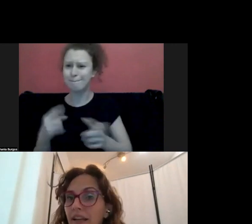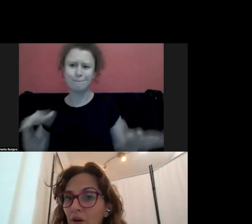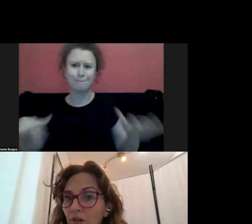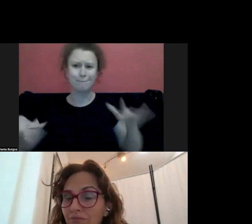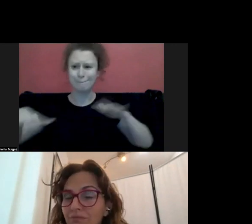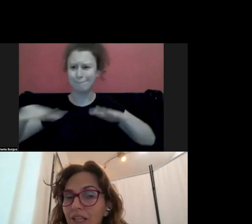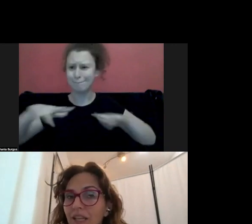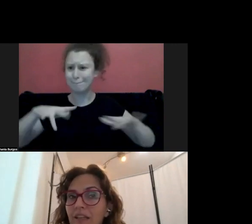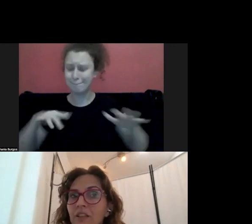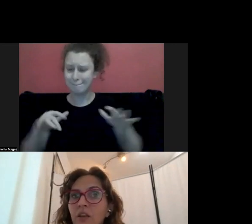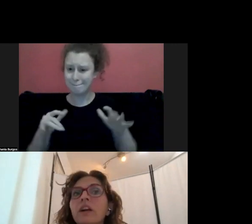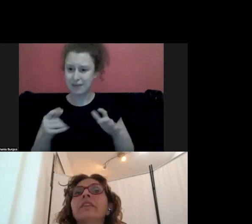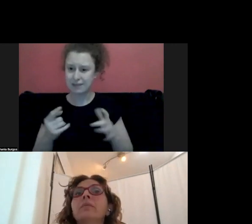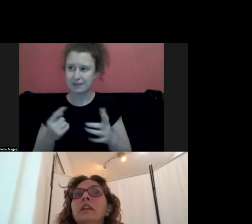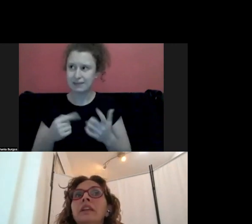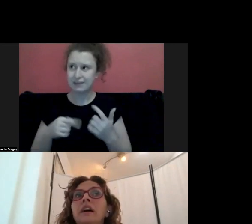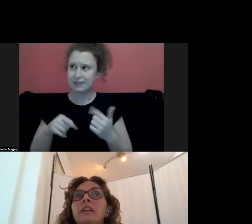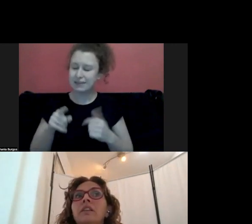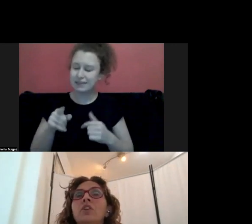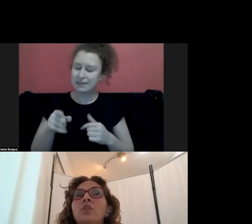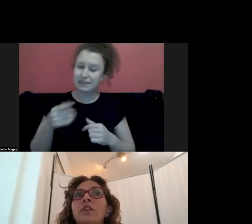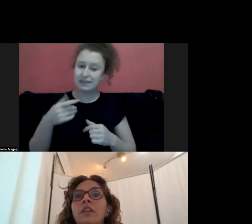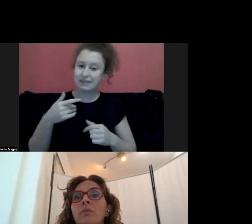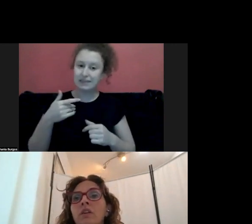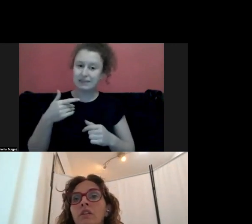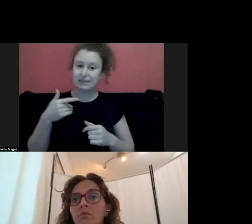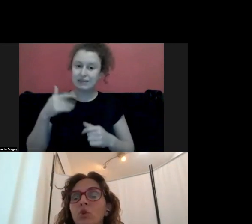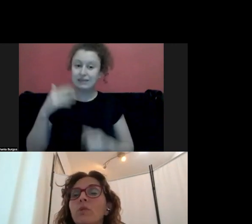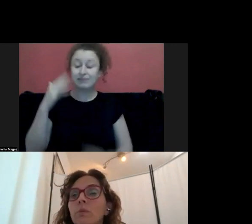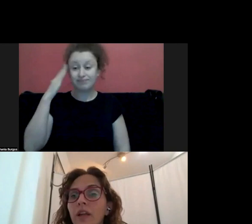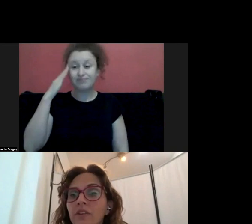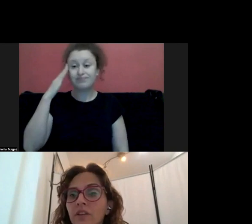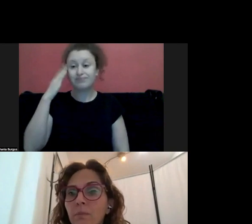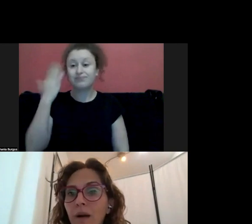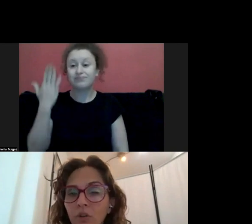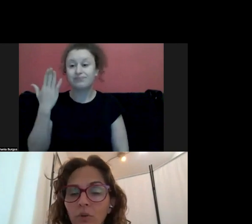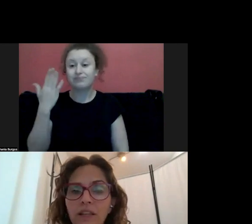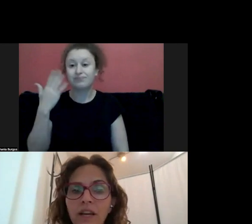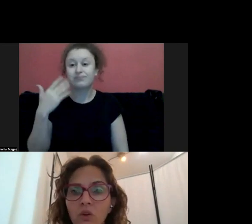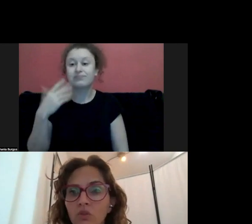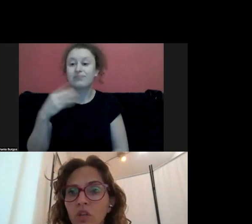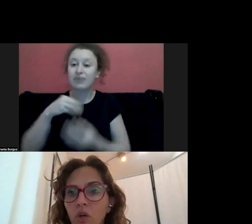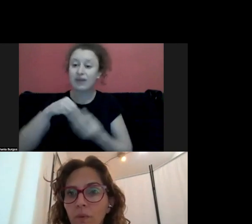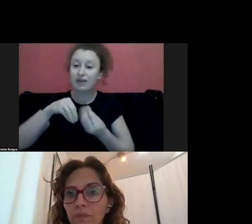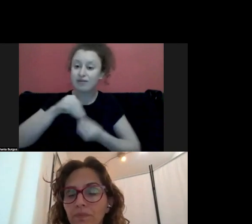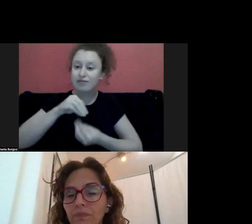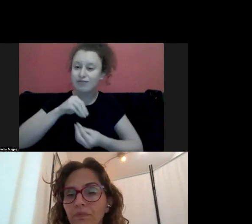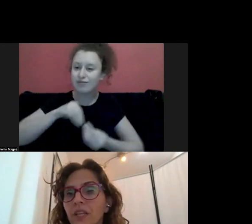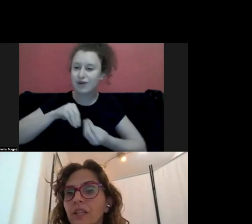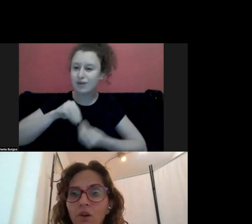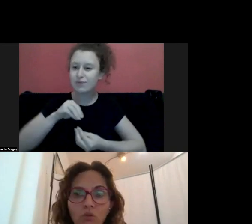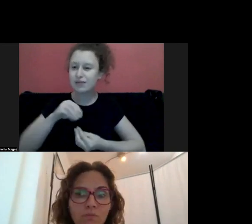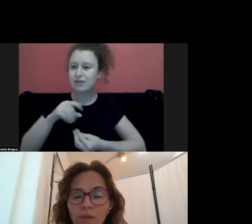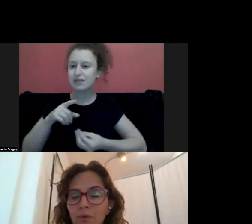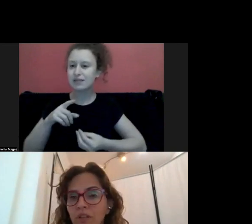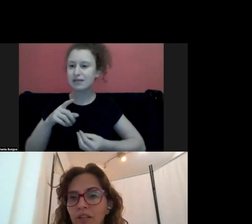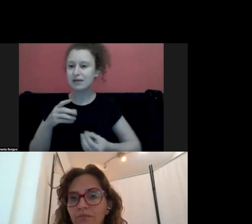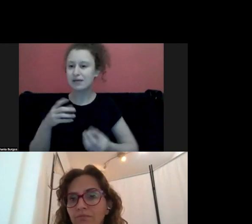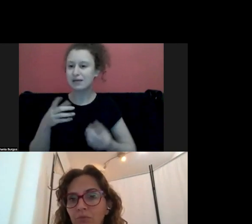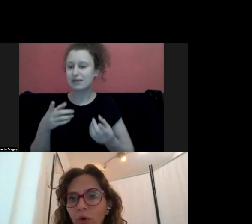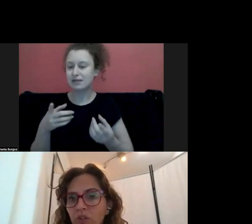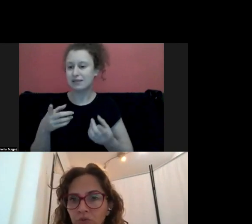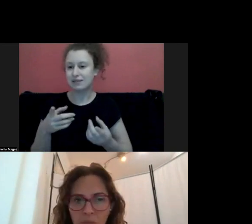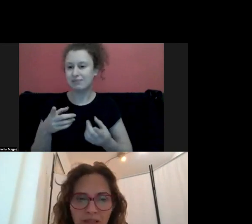Personalmente creo que si una familia no vive ese impacto del diagnóstico, que te derrumba